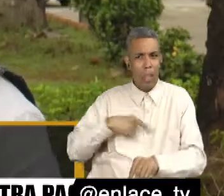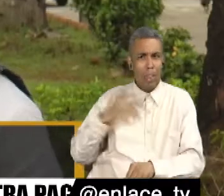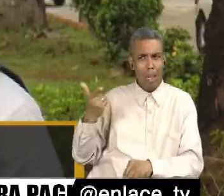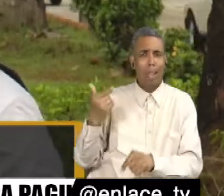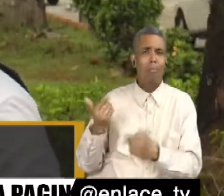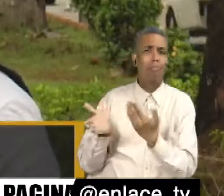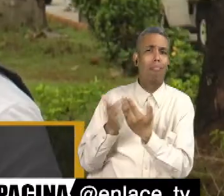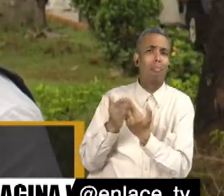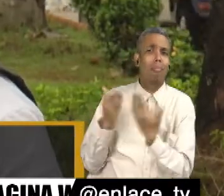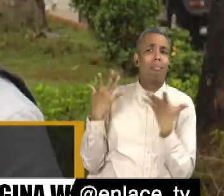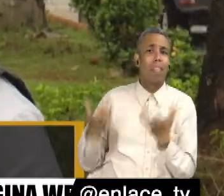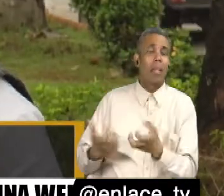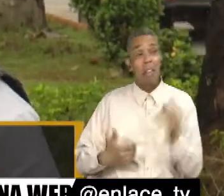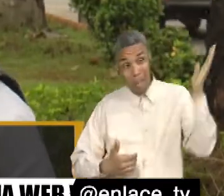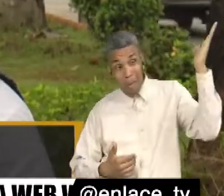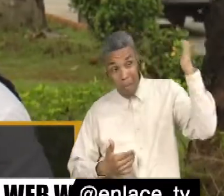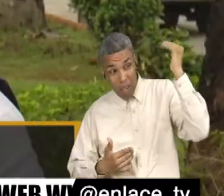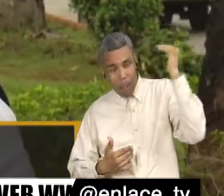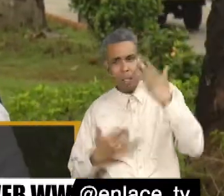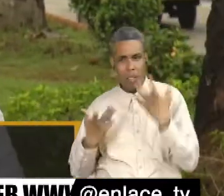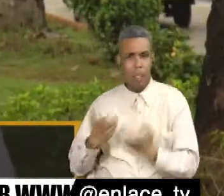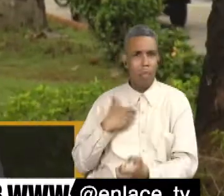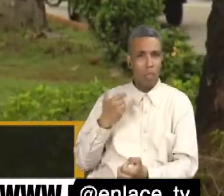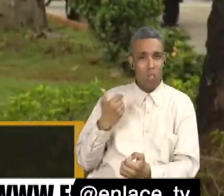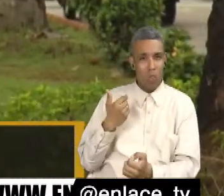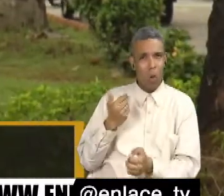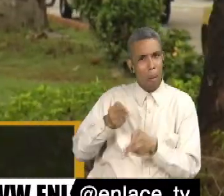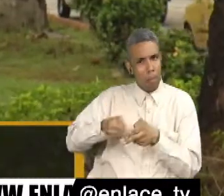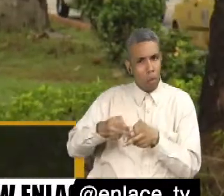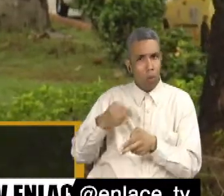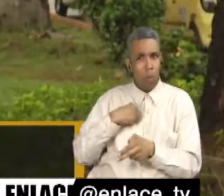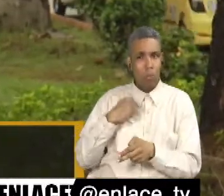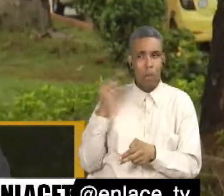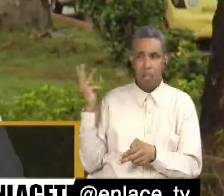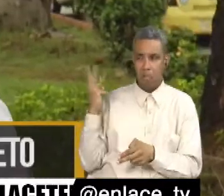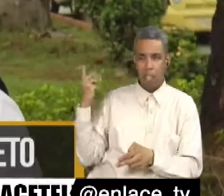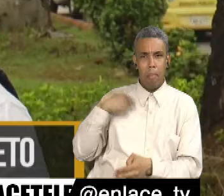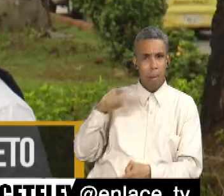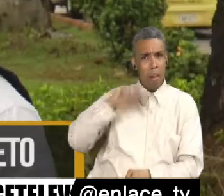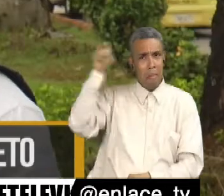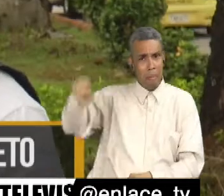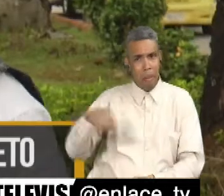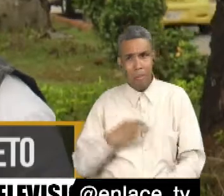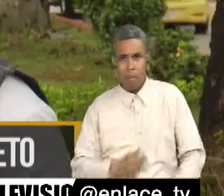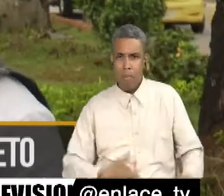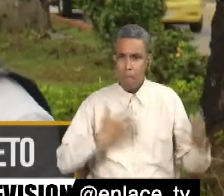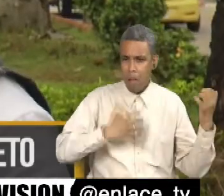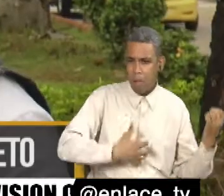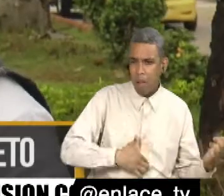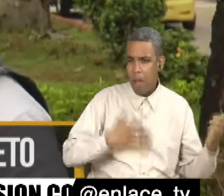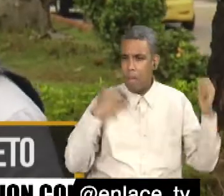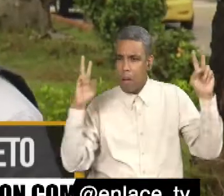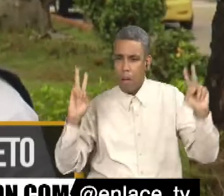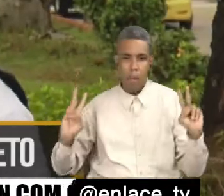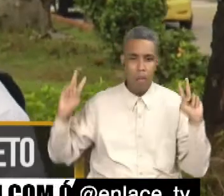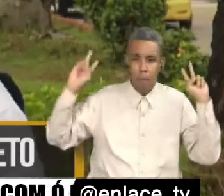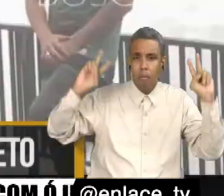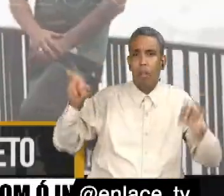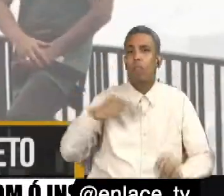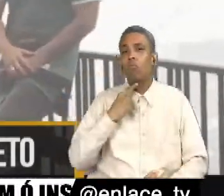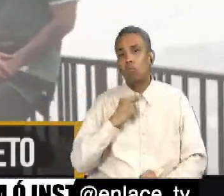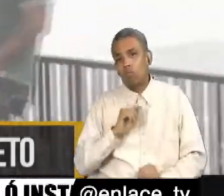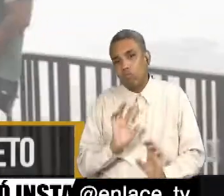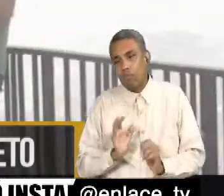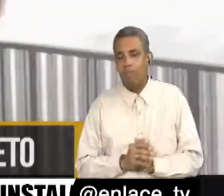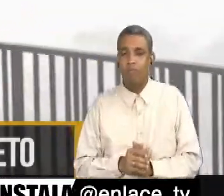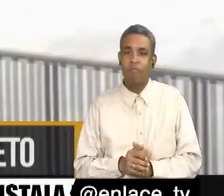dado. Entonces iniciamos las promociones por ahí y ahorita que estamos arrancando desde acá, debido a los comentarios que tuvimos, como te digo, trayéndoles entonces este